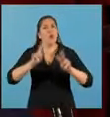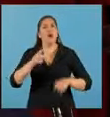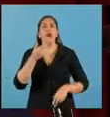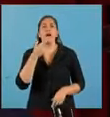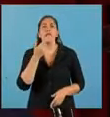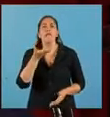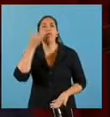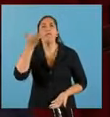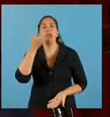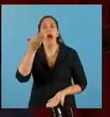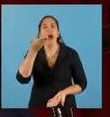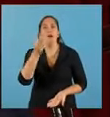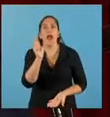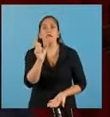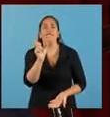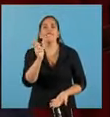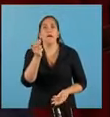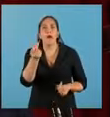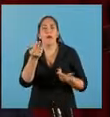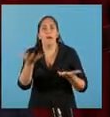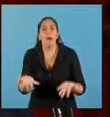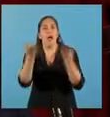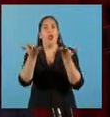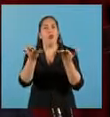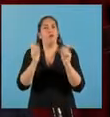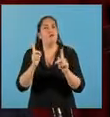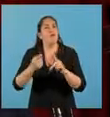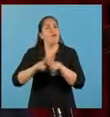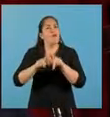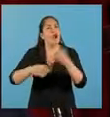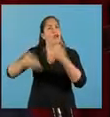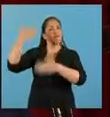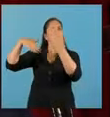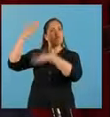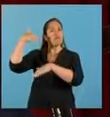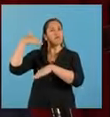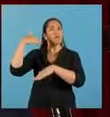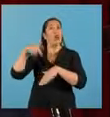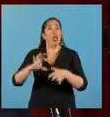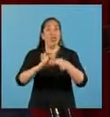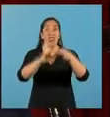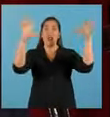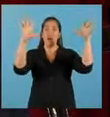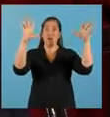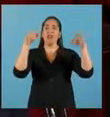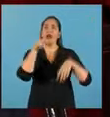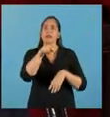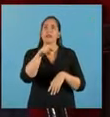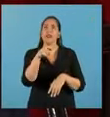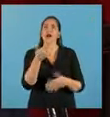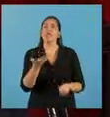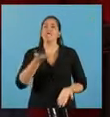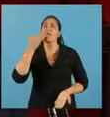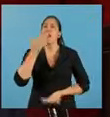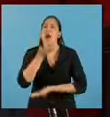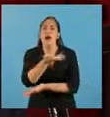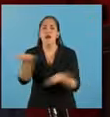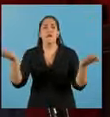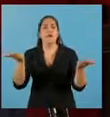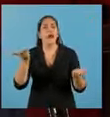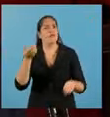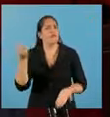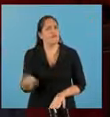que alguna vez tuvo entre nosotros. Al fin y al cabo, en una democracia, el valor de la palabra adquiere una